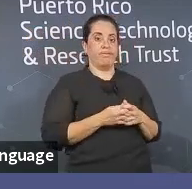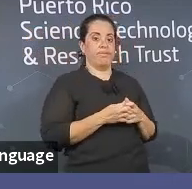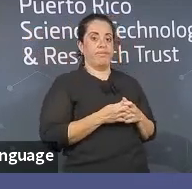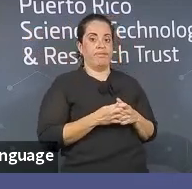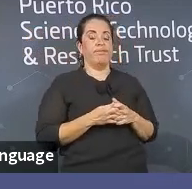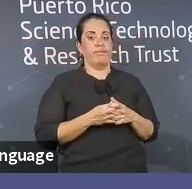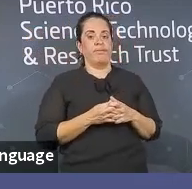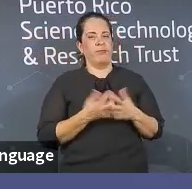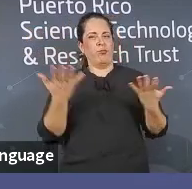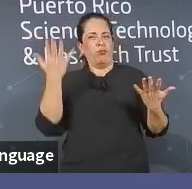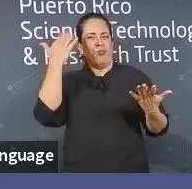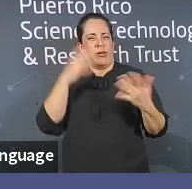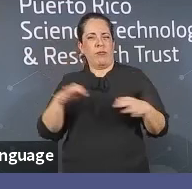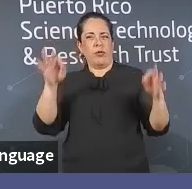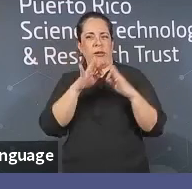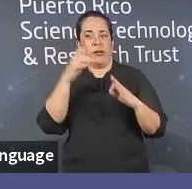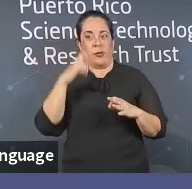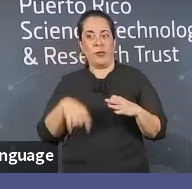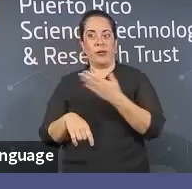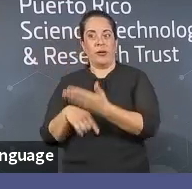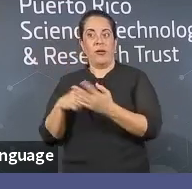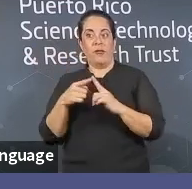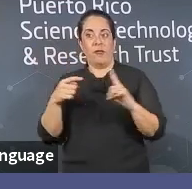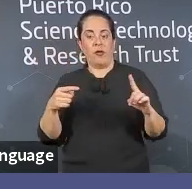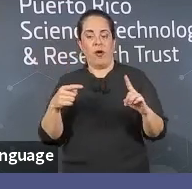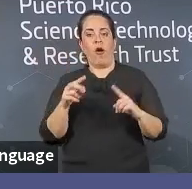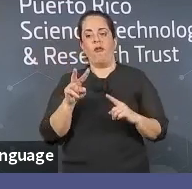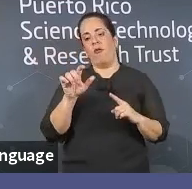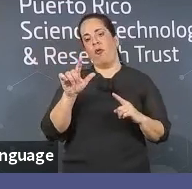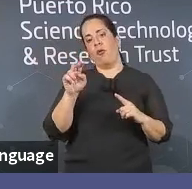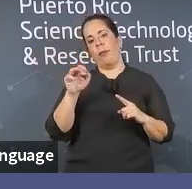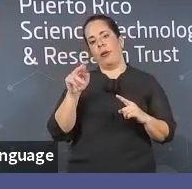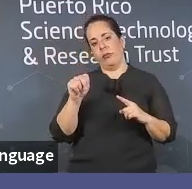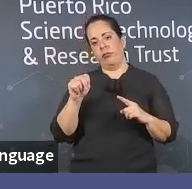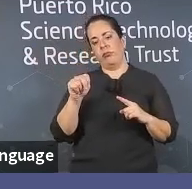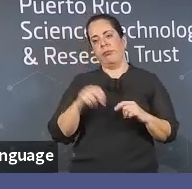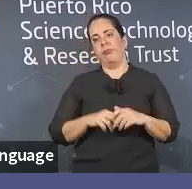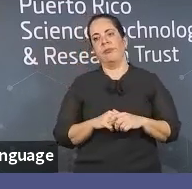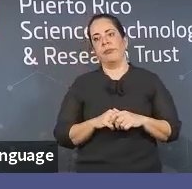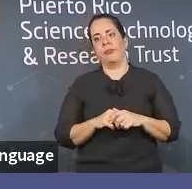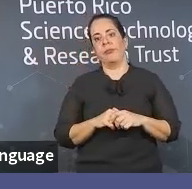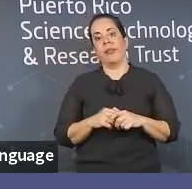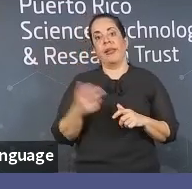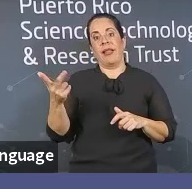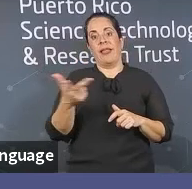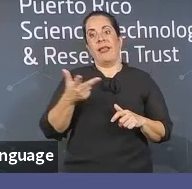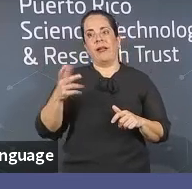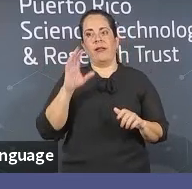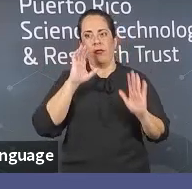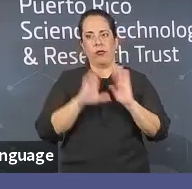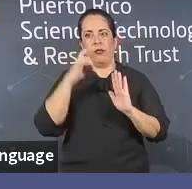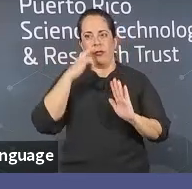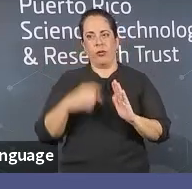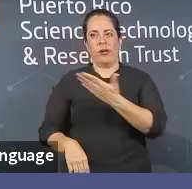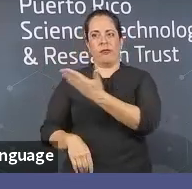¿por qué es importante? Entonces, si vemos desde el punto de vista de volumen, eh, estas tres imágenes que ven allí, la